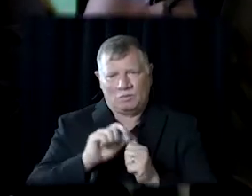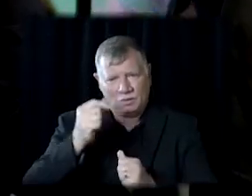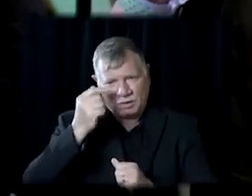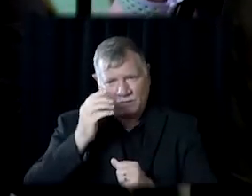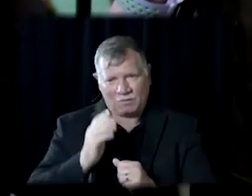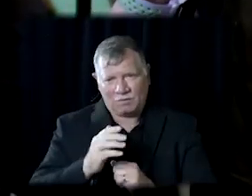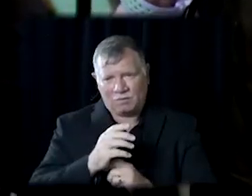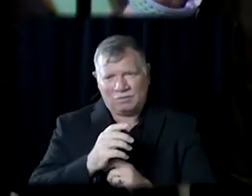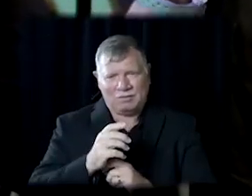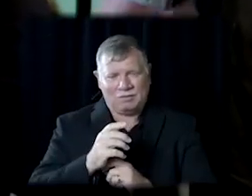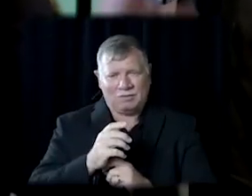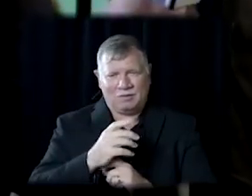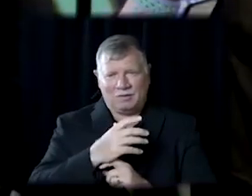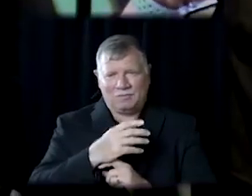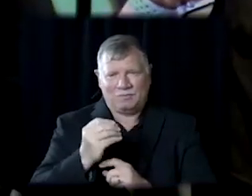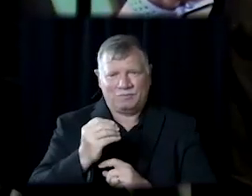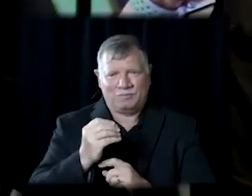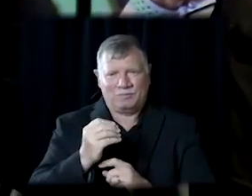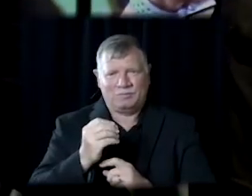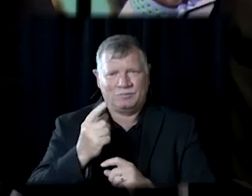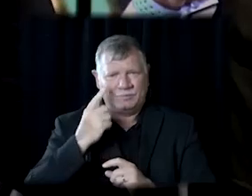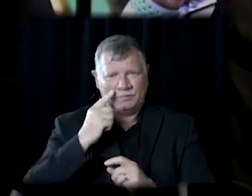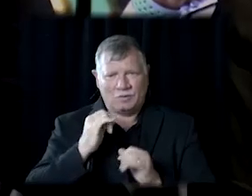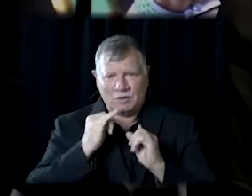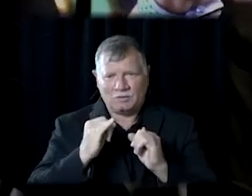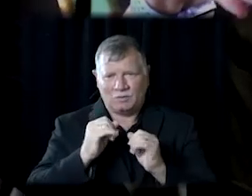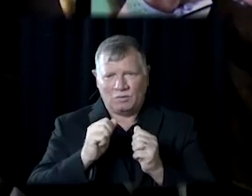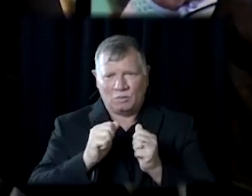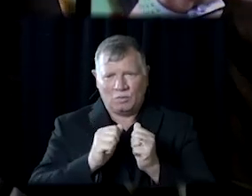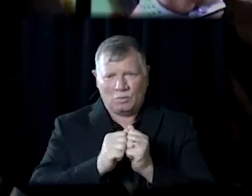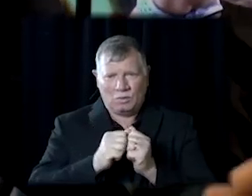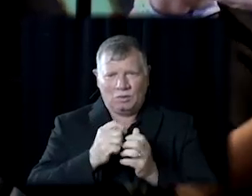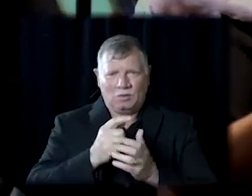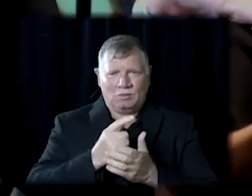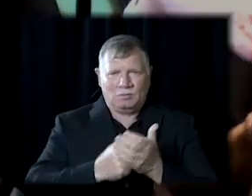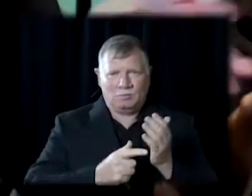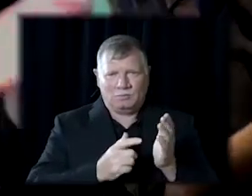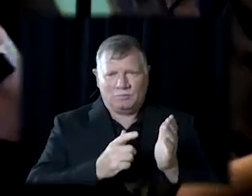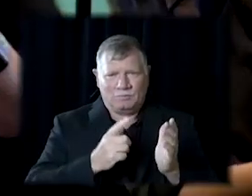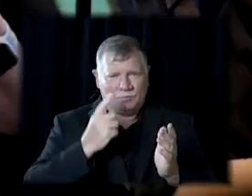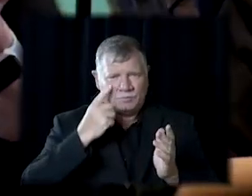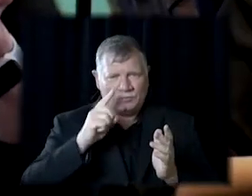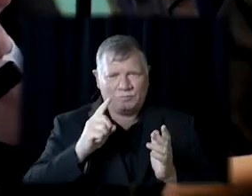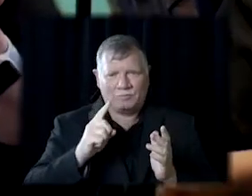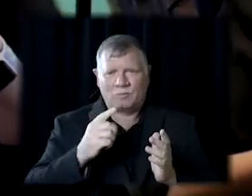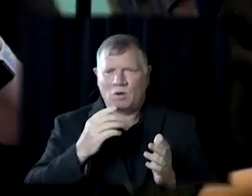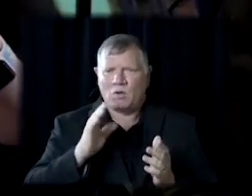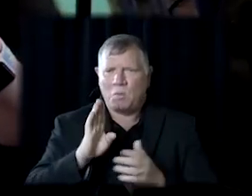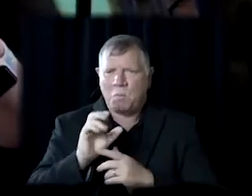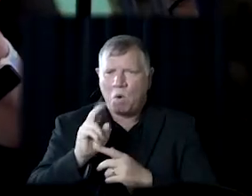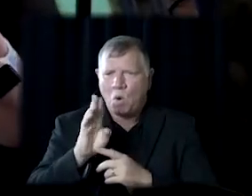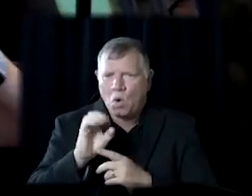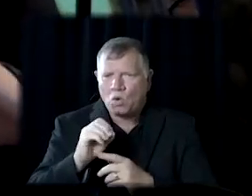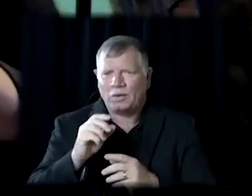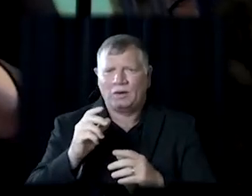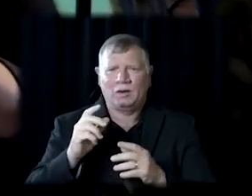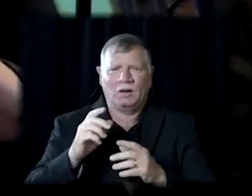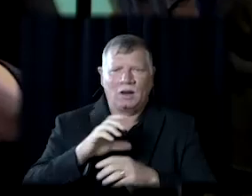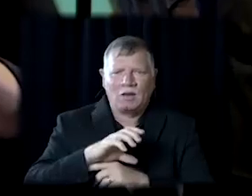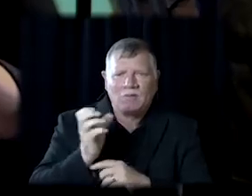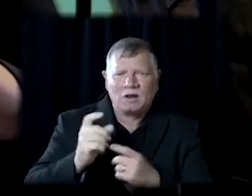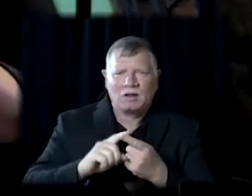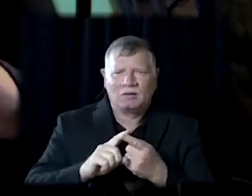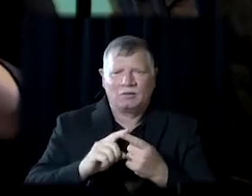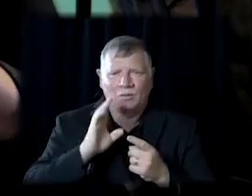gobierno el año pasado ya retó las instrucciones o lo que decía el plan fiscal en términos de bonos de Navidad, por ejemplo. Si ese escenario